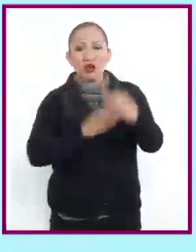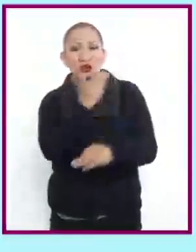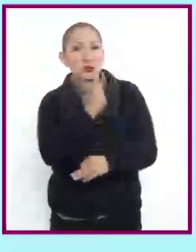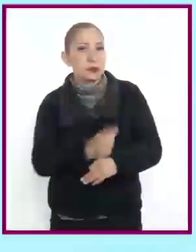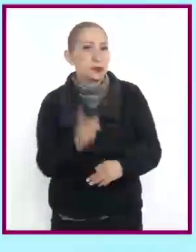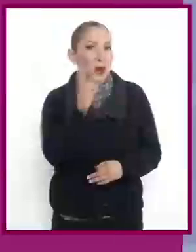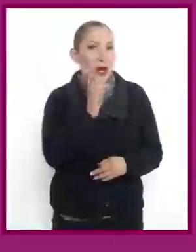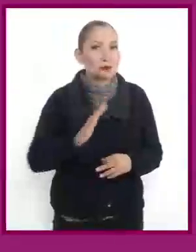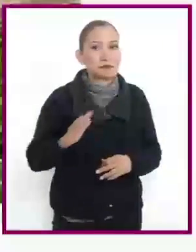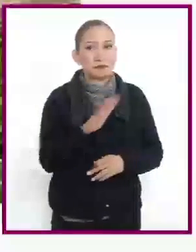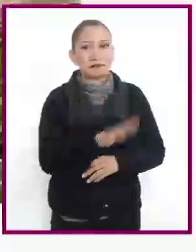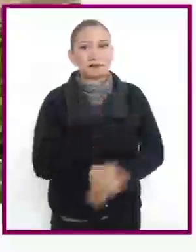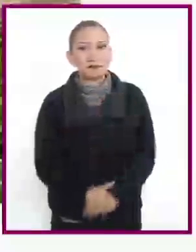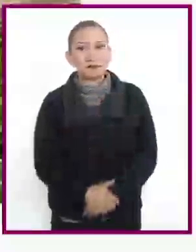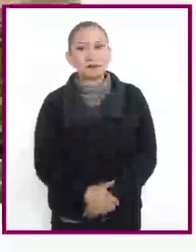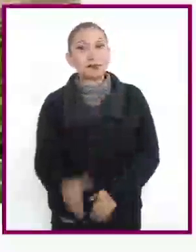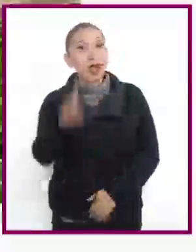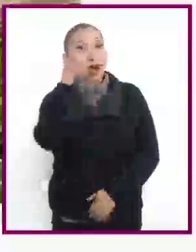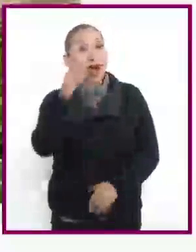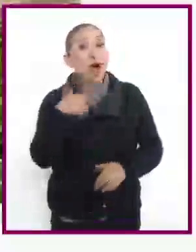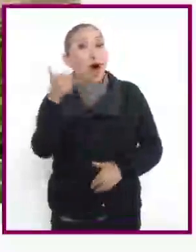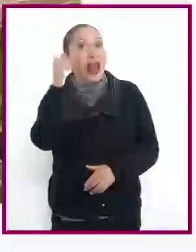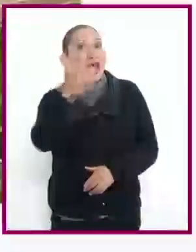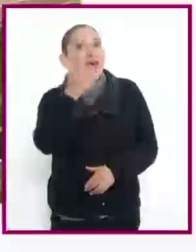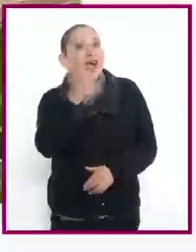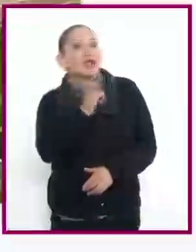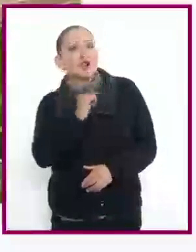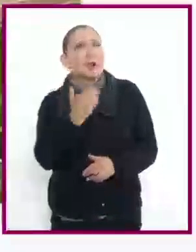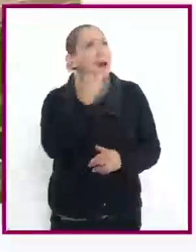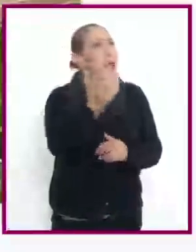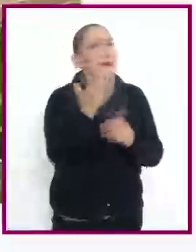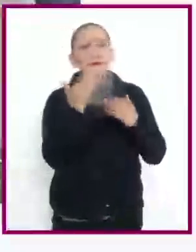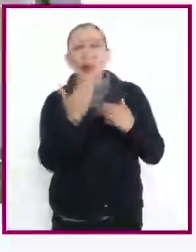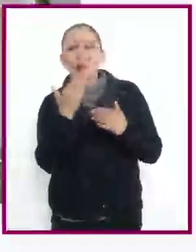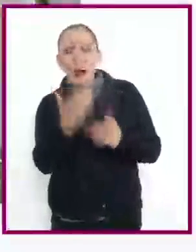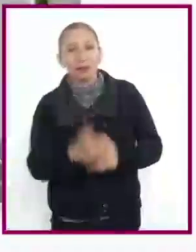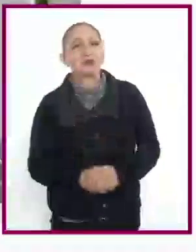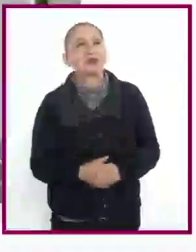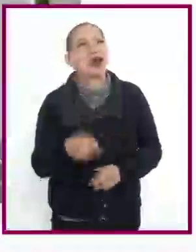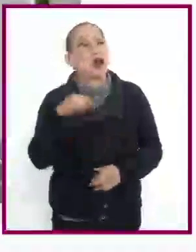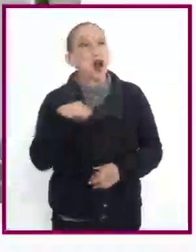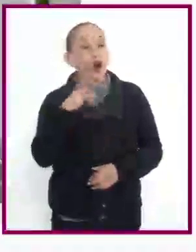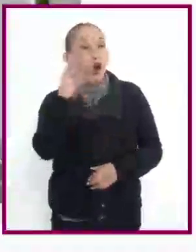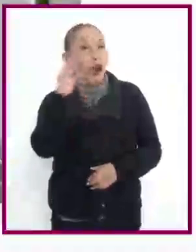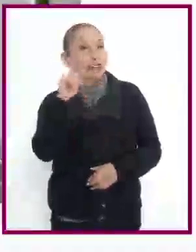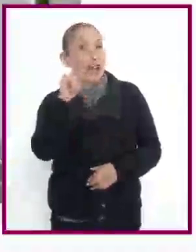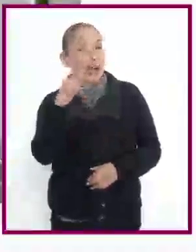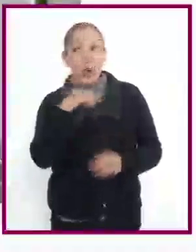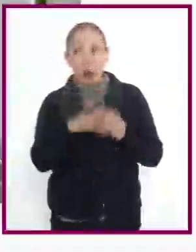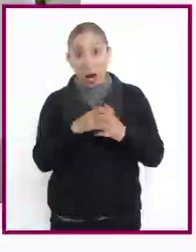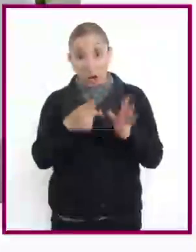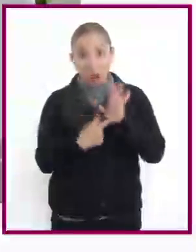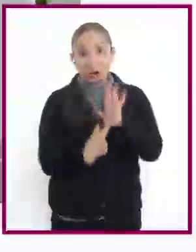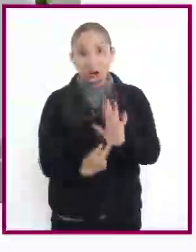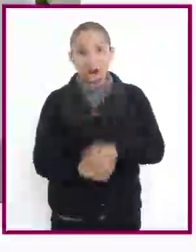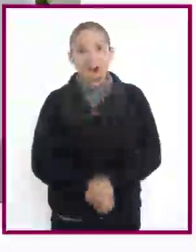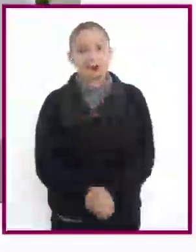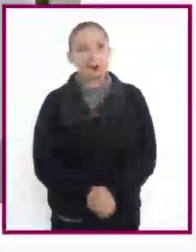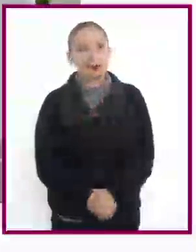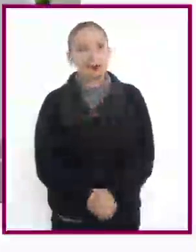que representan un reto, porque son asuntos que merecen atenderse para mantener las condiciones de vida en el